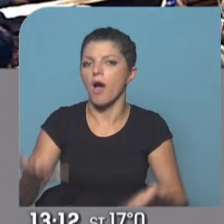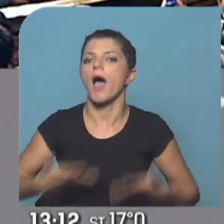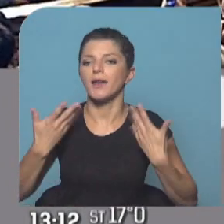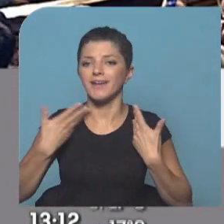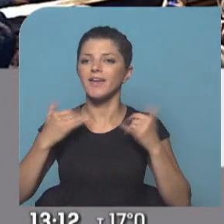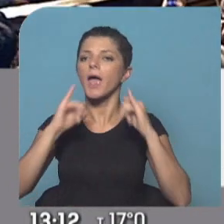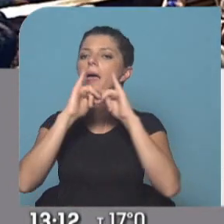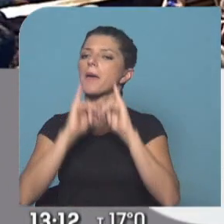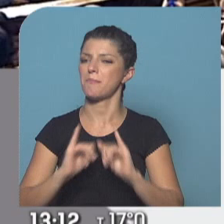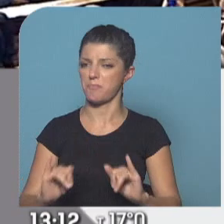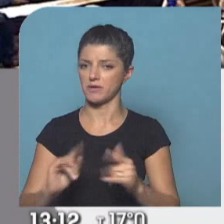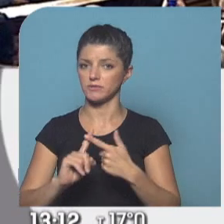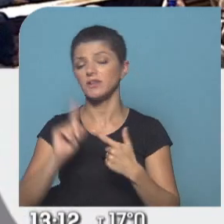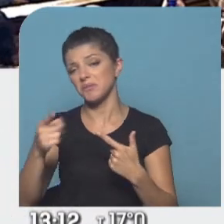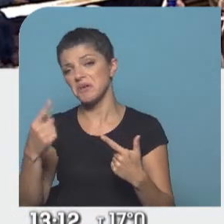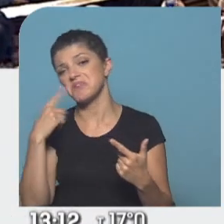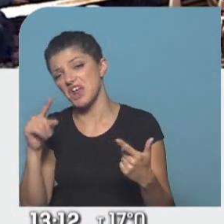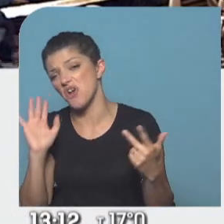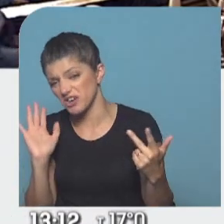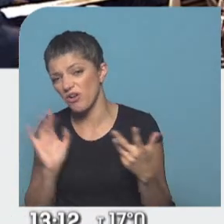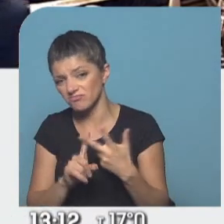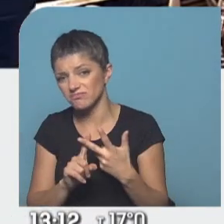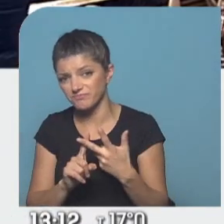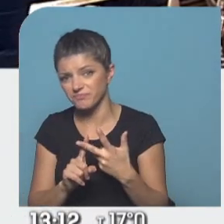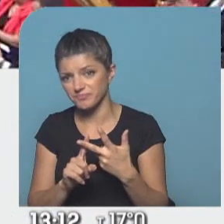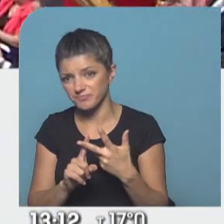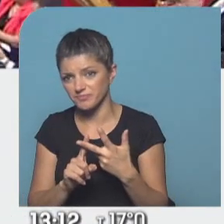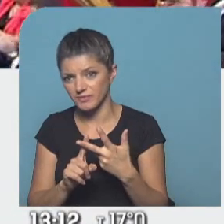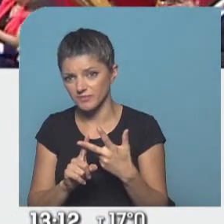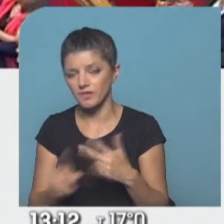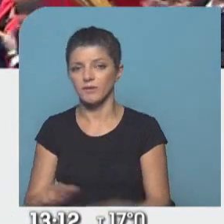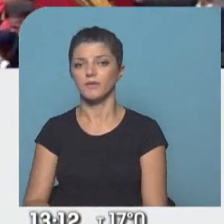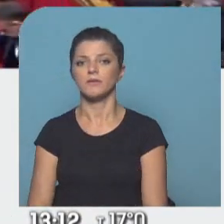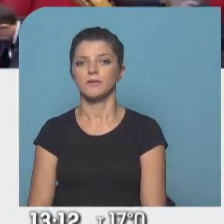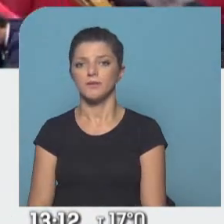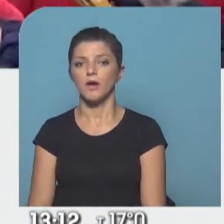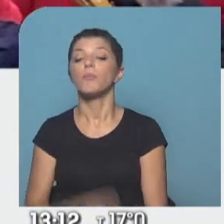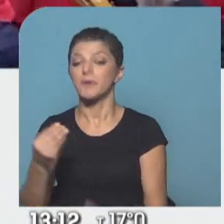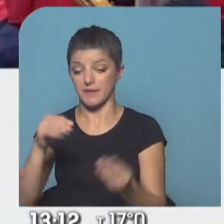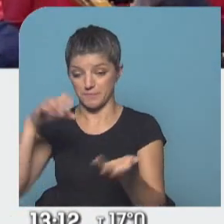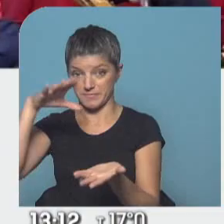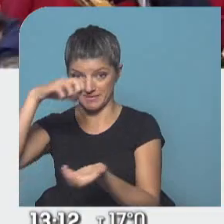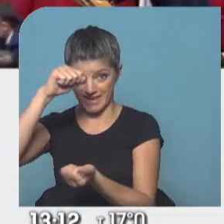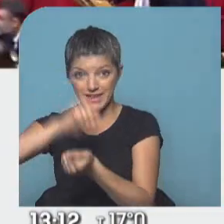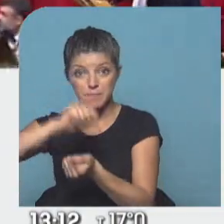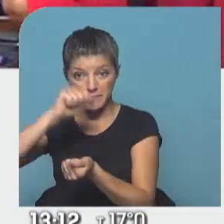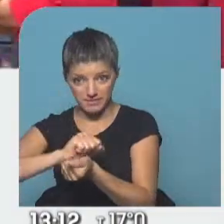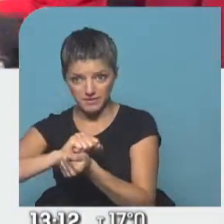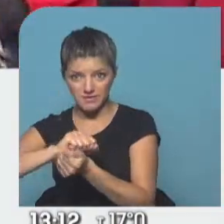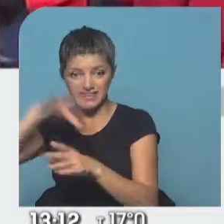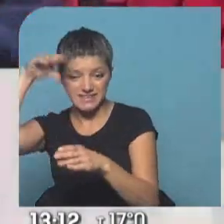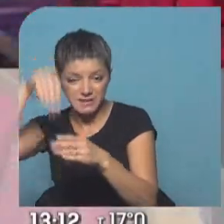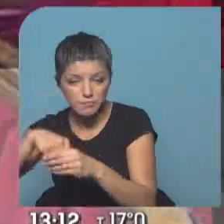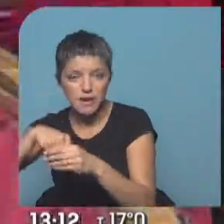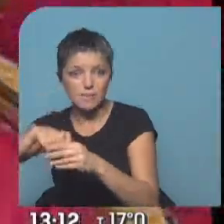paz y hoy en día irónicamente. Es decir, están interviniendo las imprentas para sacar las papeletas,